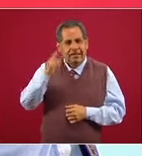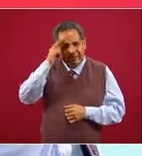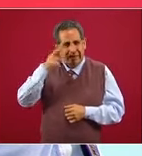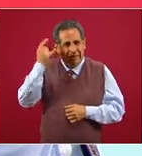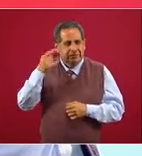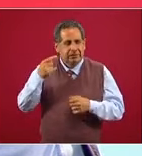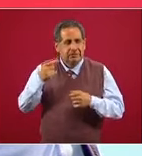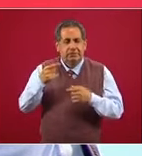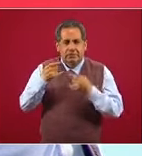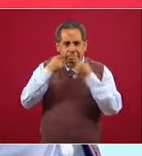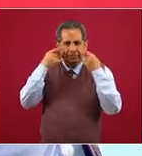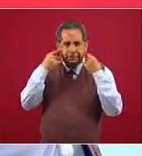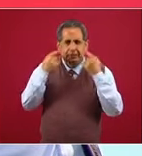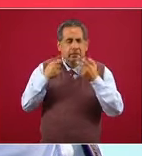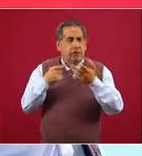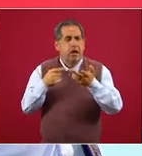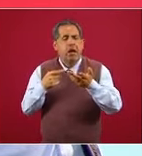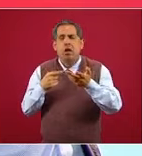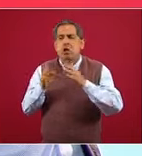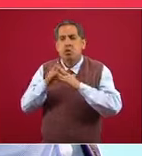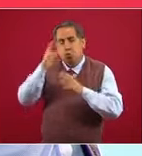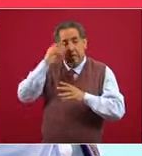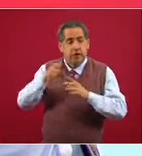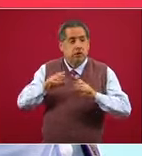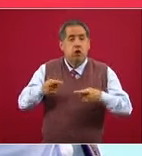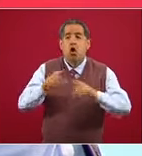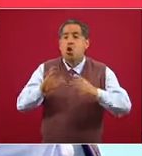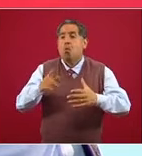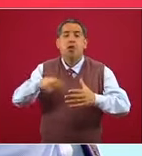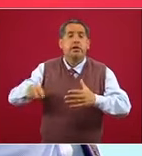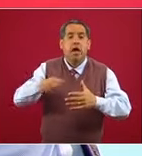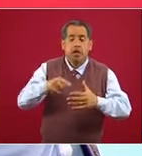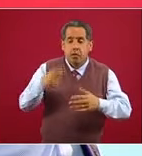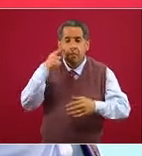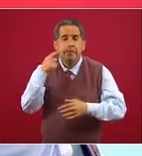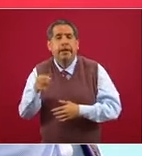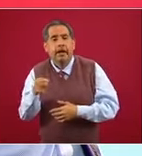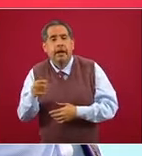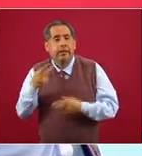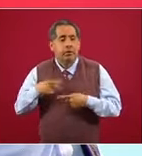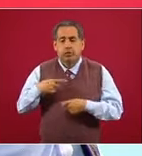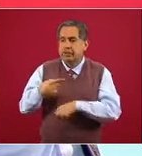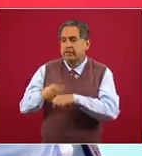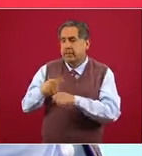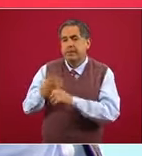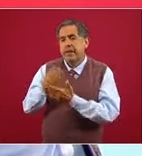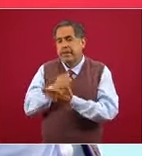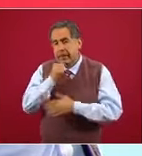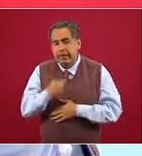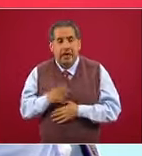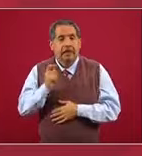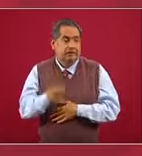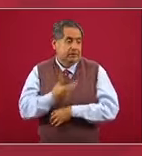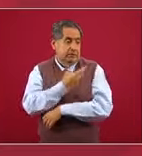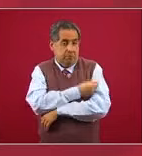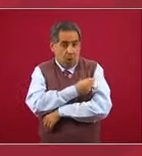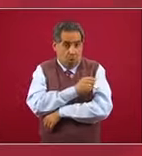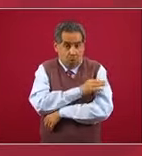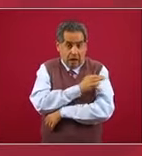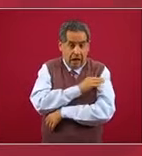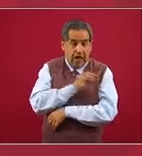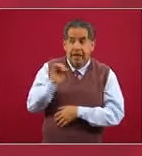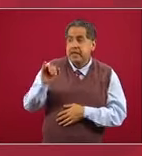diseñada, pensada o que tenga un esquema comunitario para evitar que las personas se enfermen. La vacuna de la influenza, y también en base a